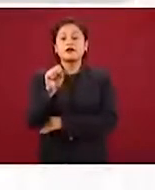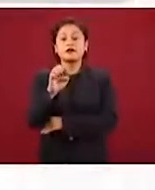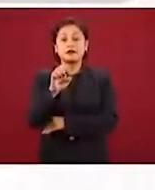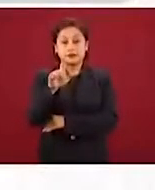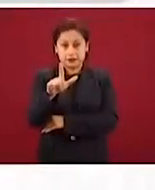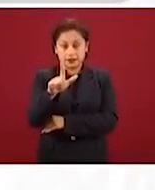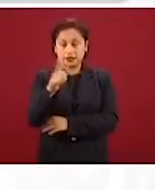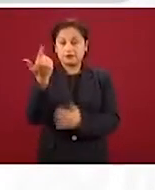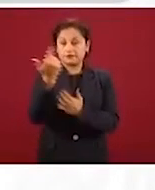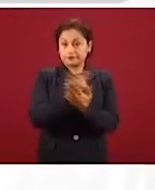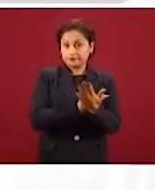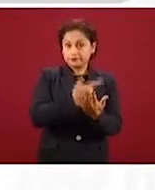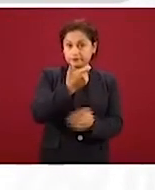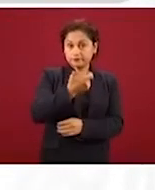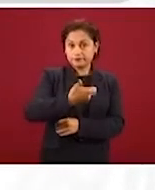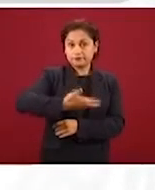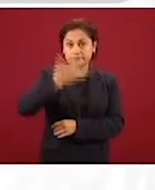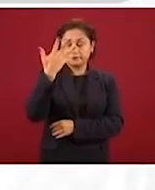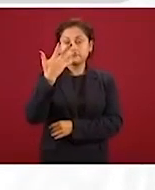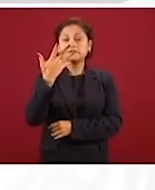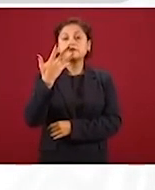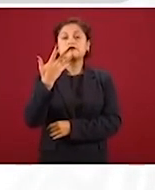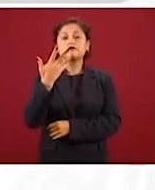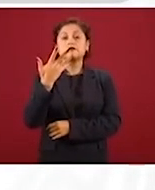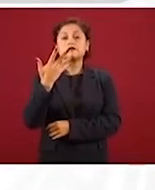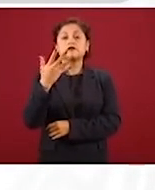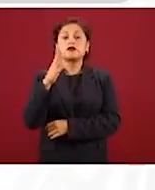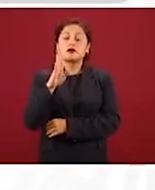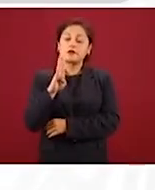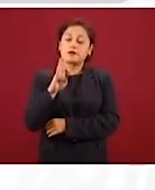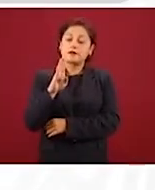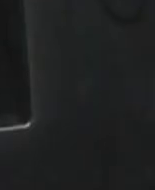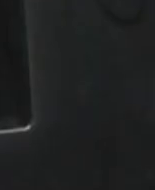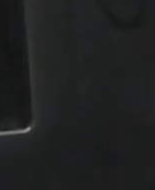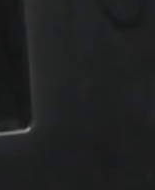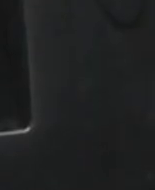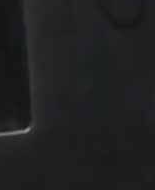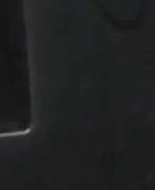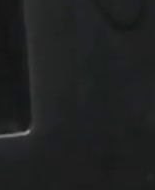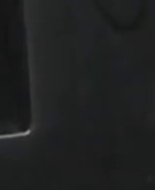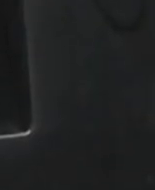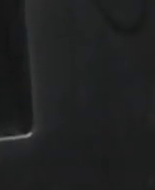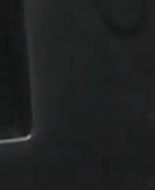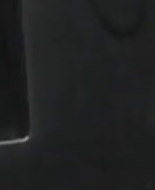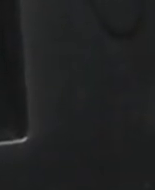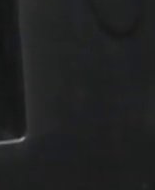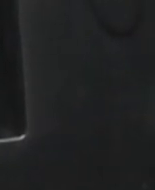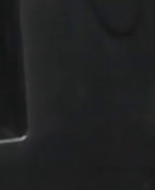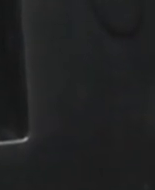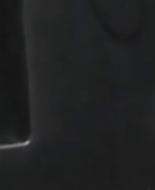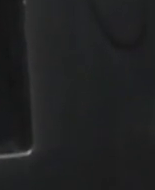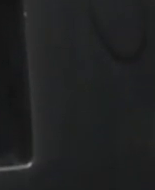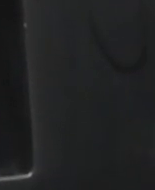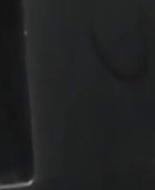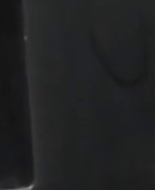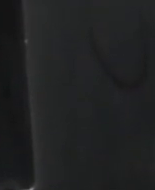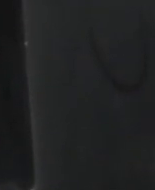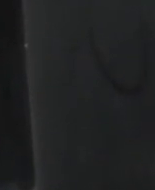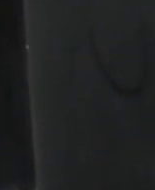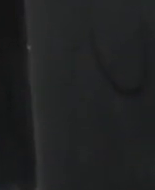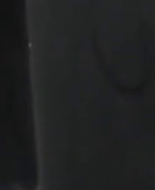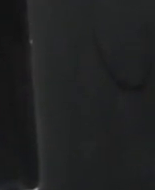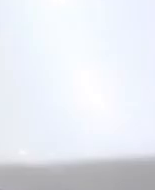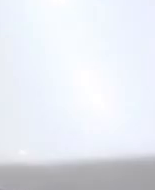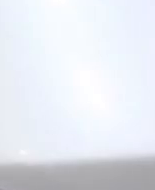y reveló el caso de una gasolinera en gómez palacio durango donde se encontraron los manipuladores tecnológicos